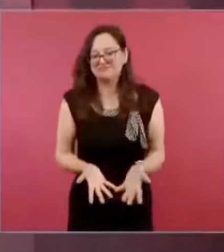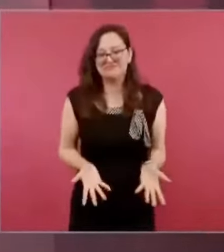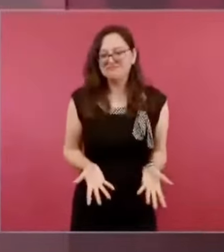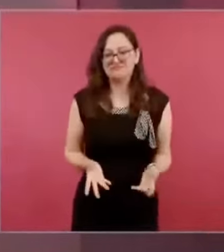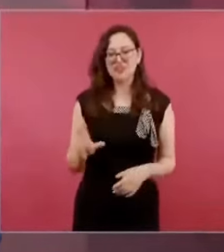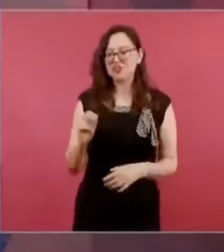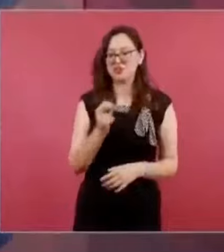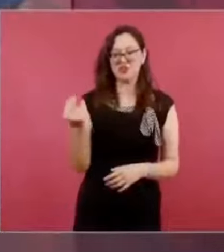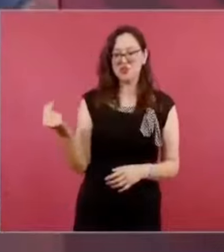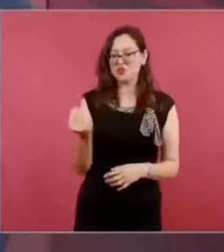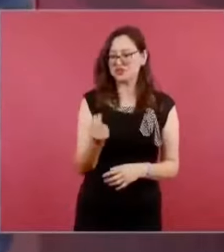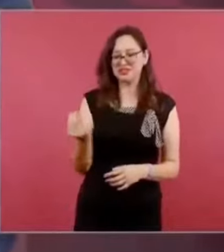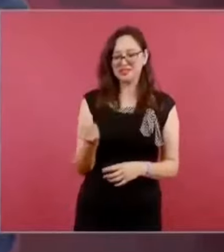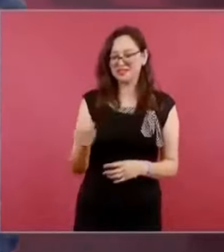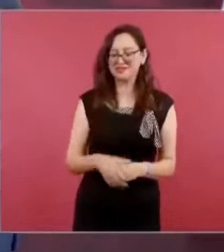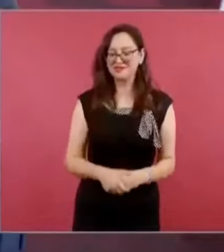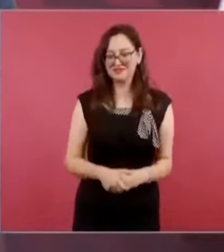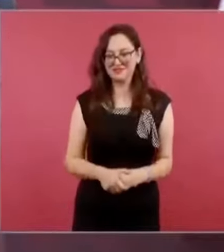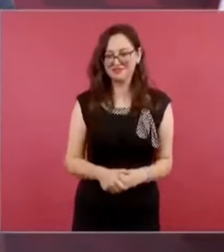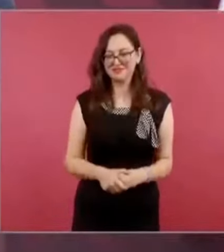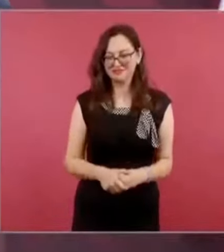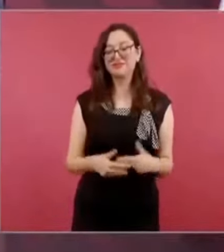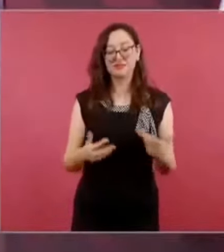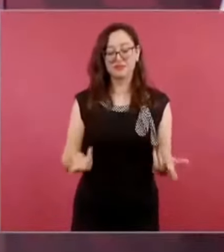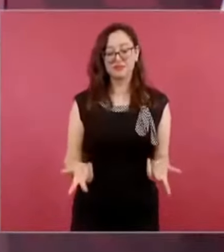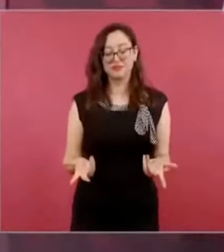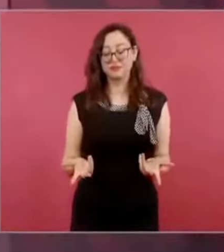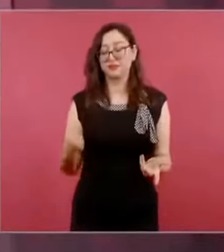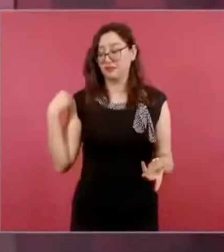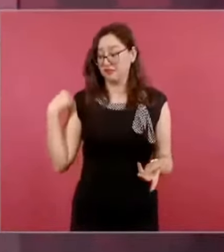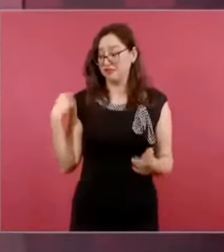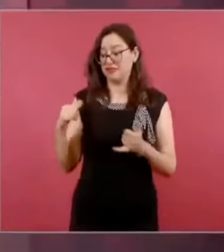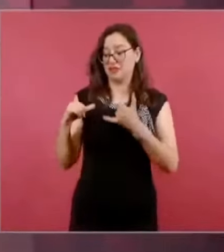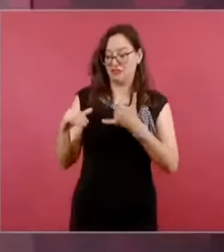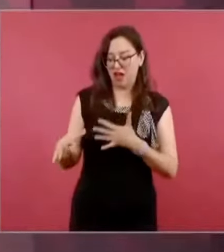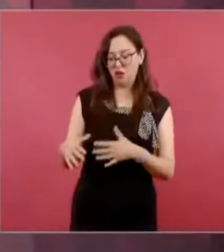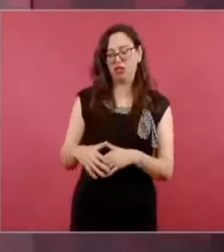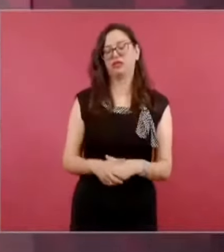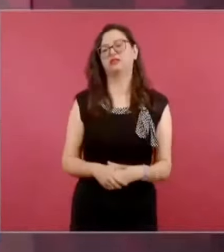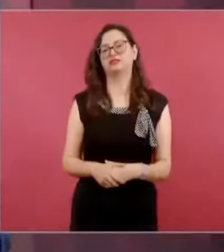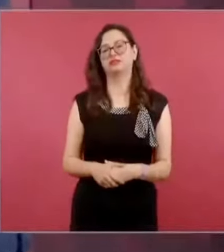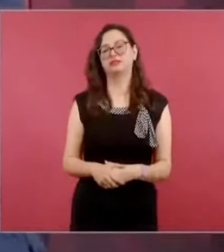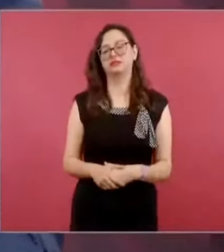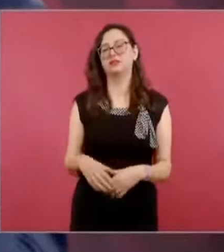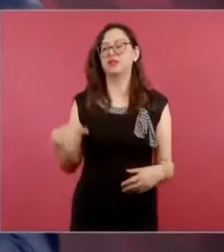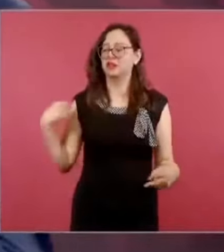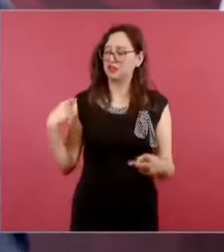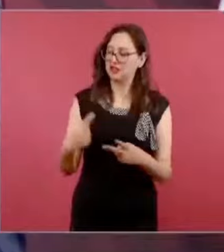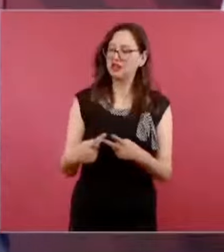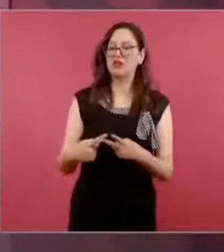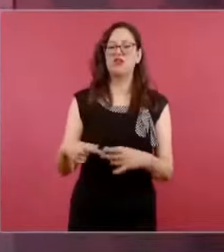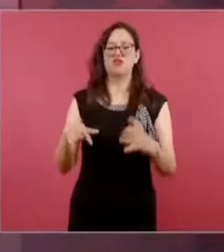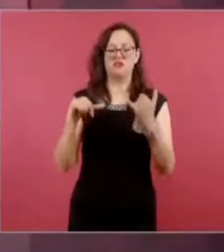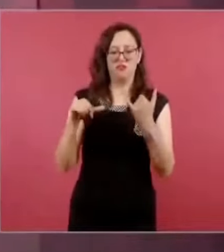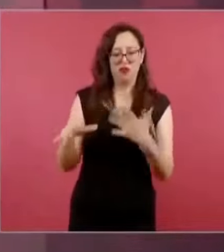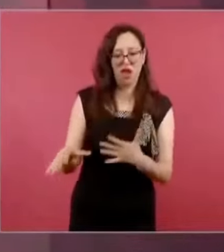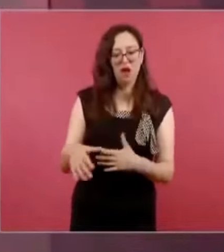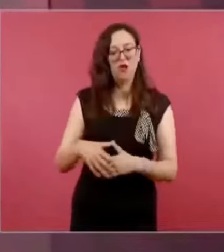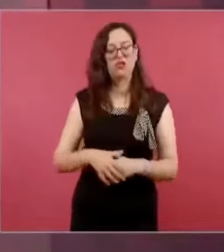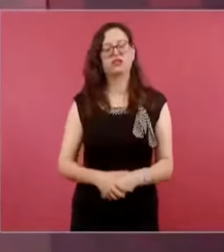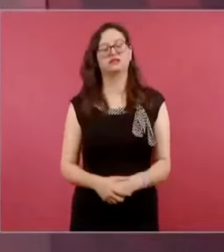era fraude tras fraude, uno tras otro, y decíamos, aunque las cartas